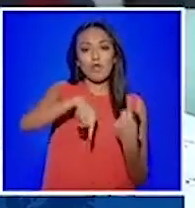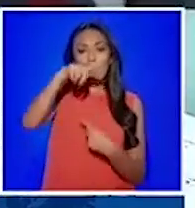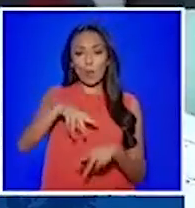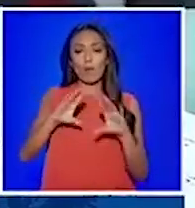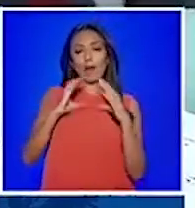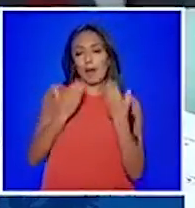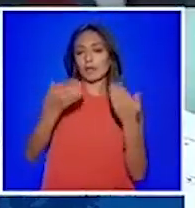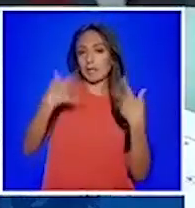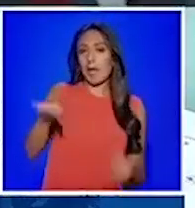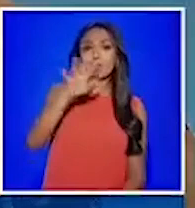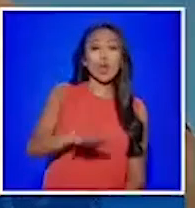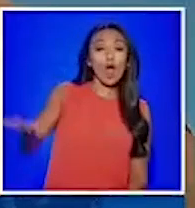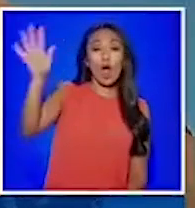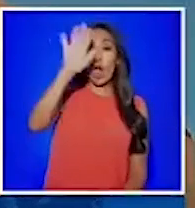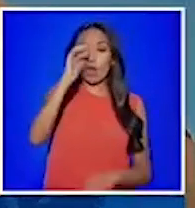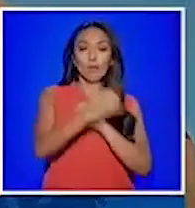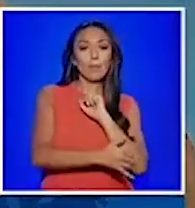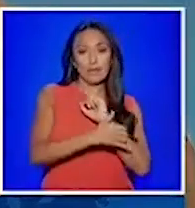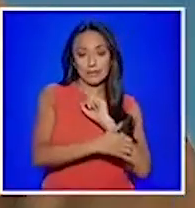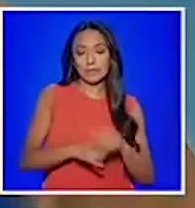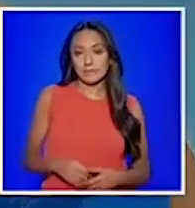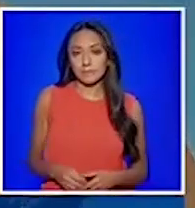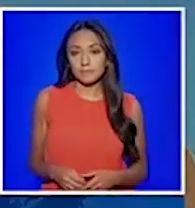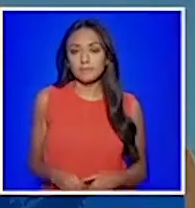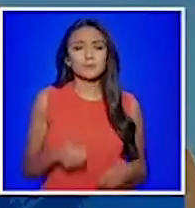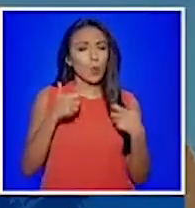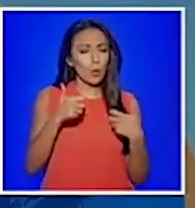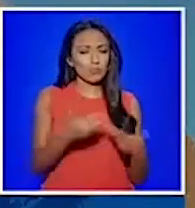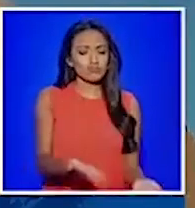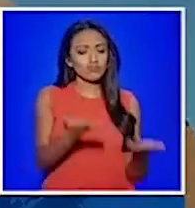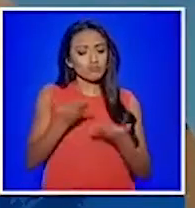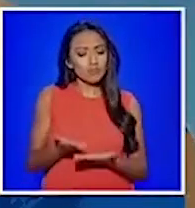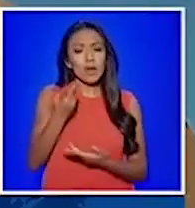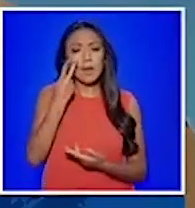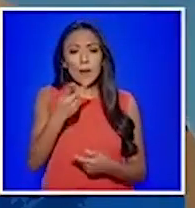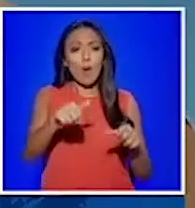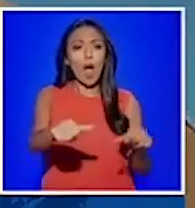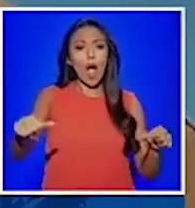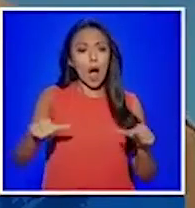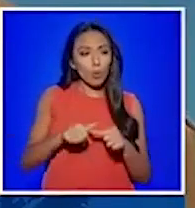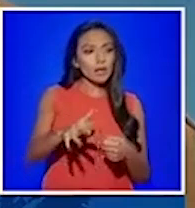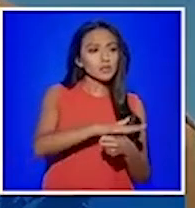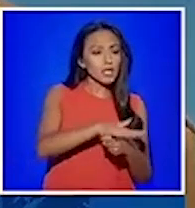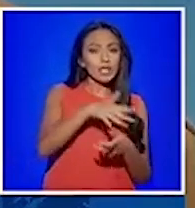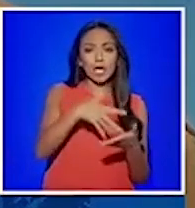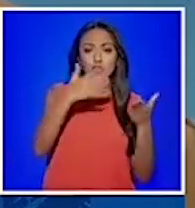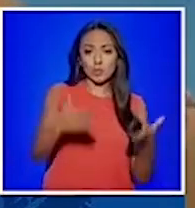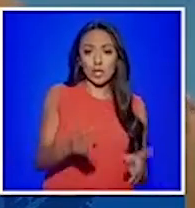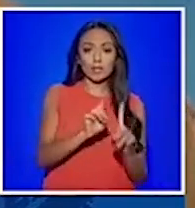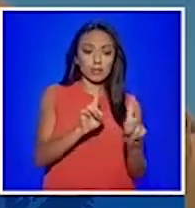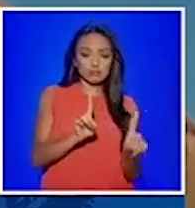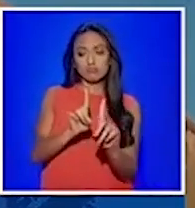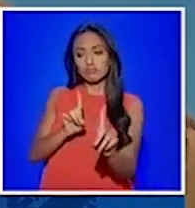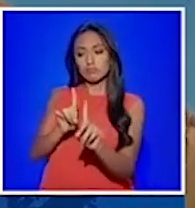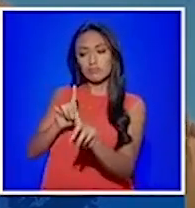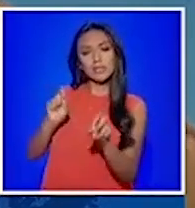bachillerato en todo el país. Y la acogida ha sido muy buena. Nosotros vemos aulas llenas de estudiantes con distanciamiento,